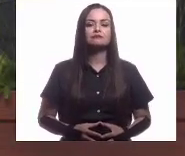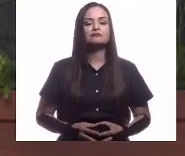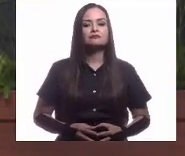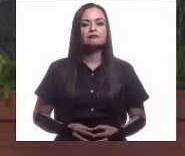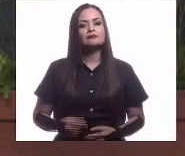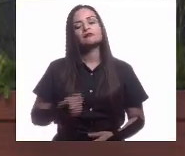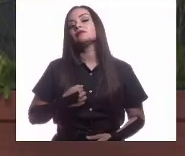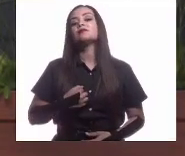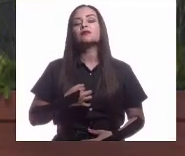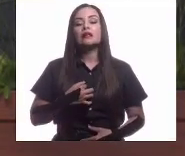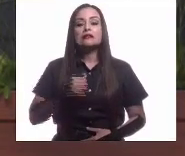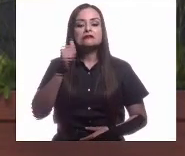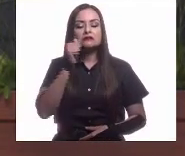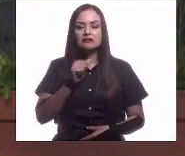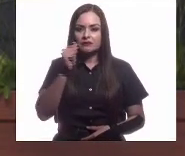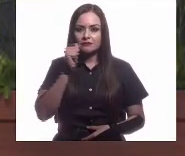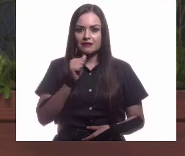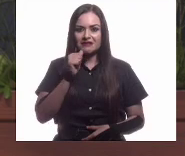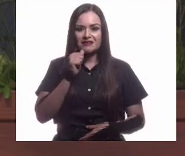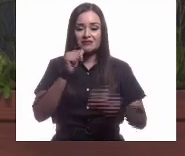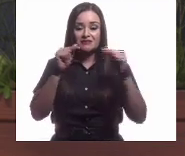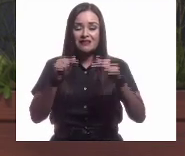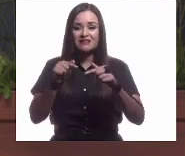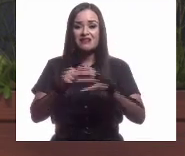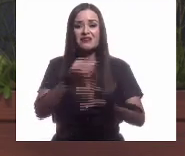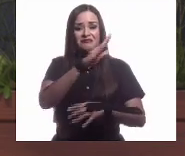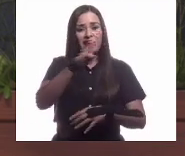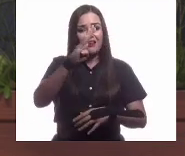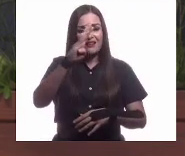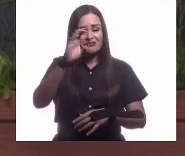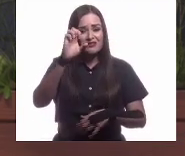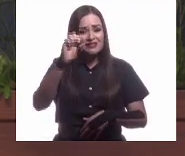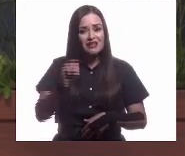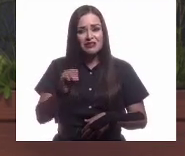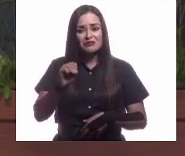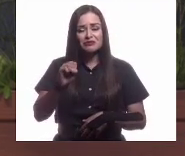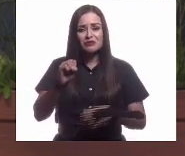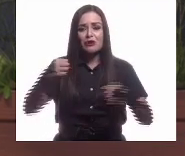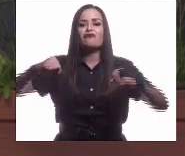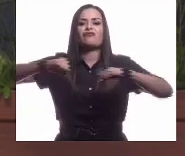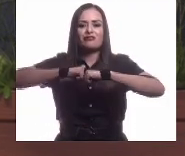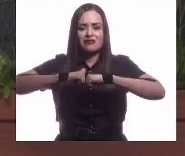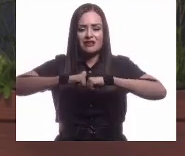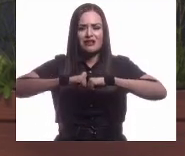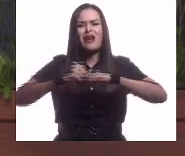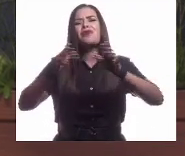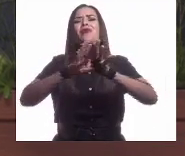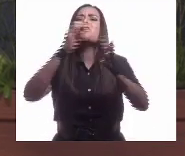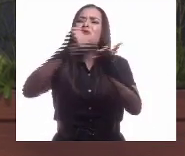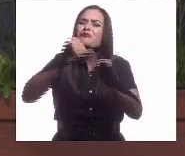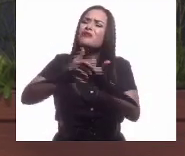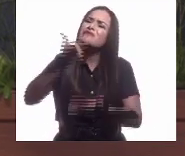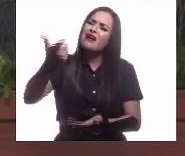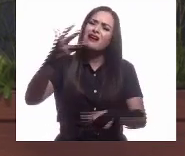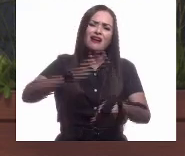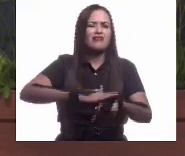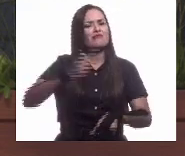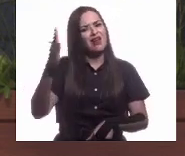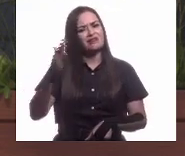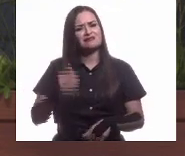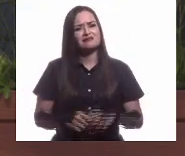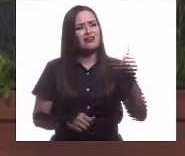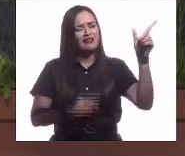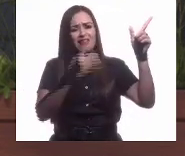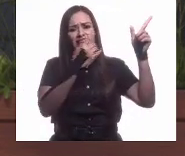Siempre hemos sido zona fronteriza y no tenemos por qué dejar de serlo y pagar más impuestos que nuestros vecinos.